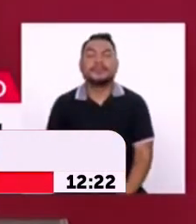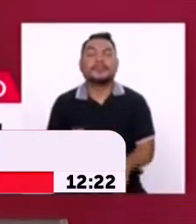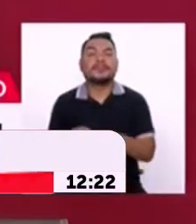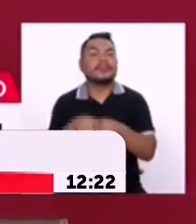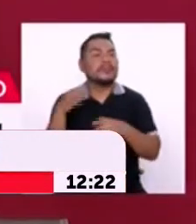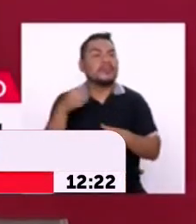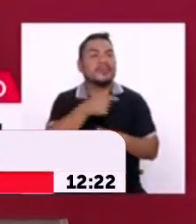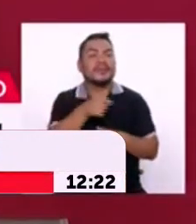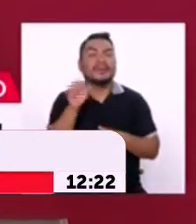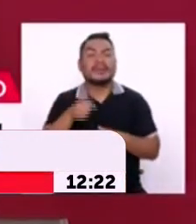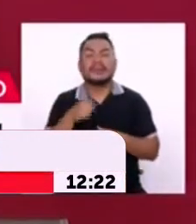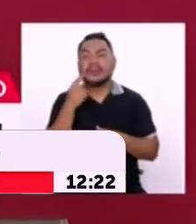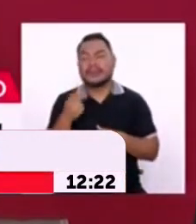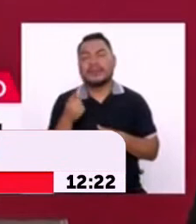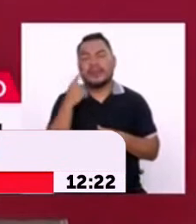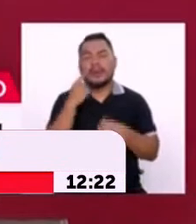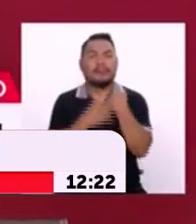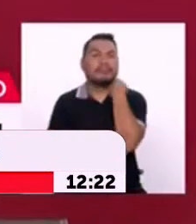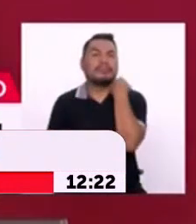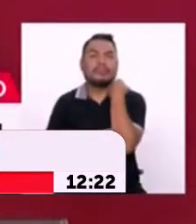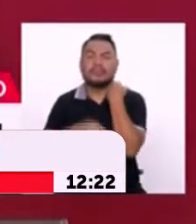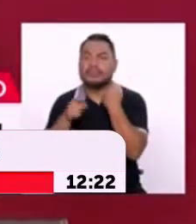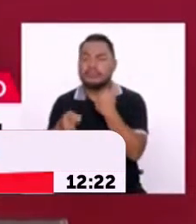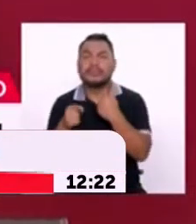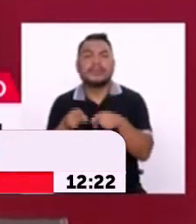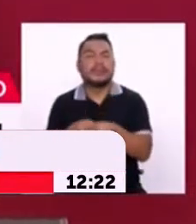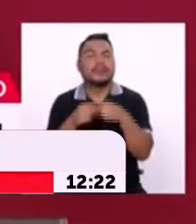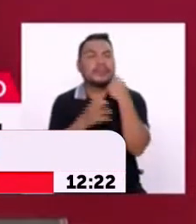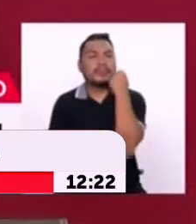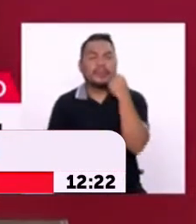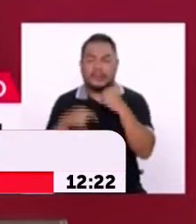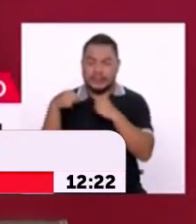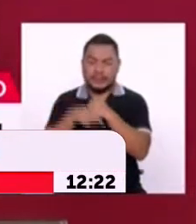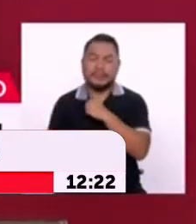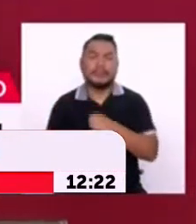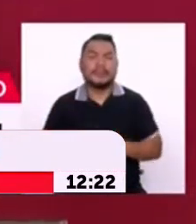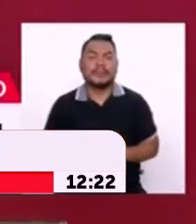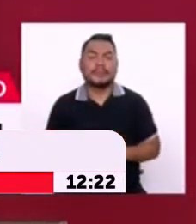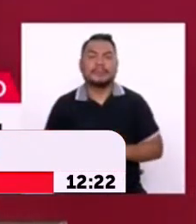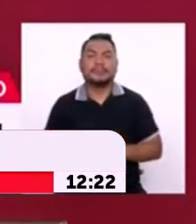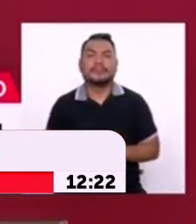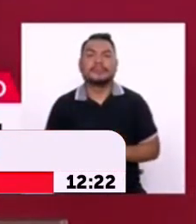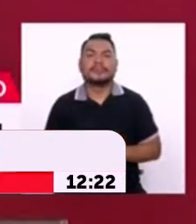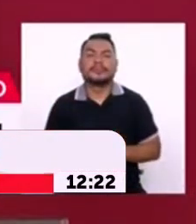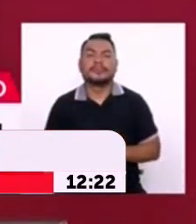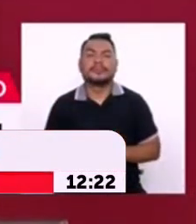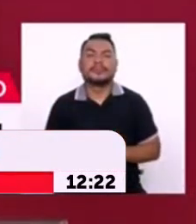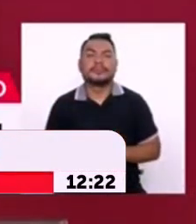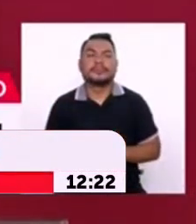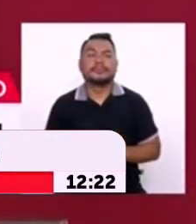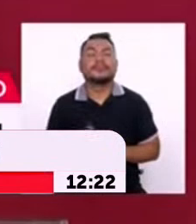a los que están siempre en ese cinturón de la pobreza y la pobreza extrema.